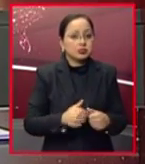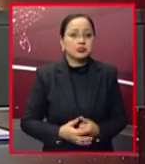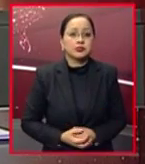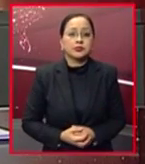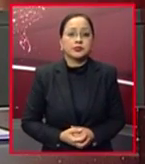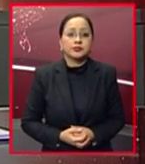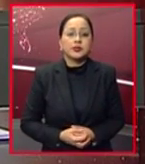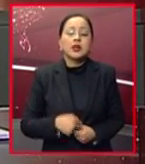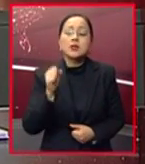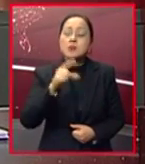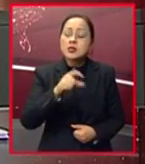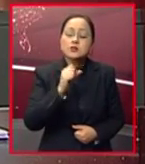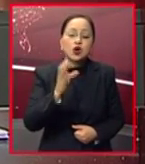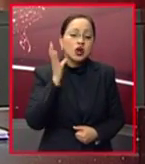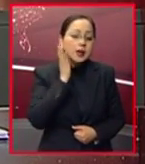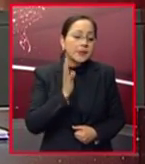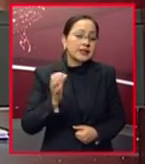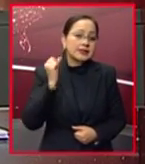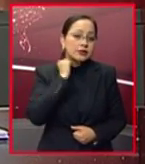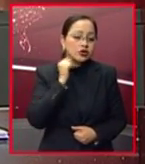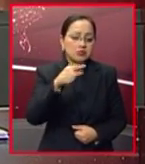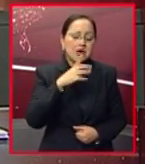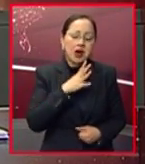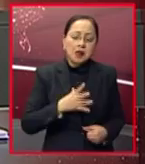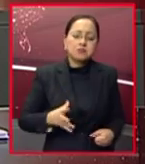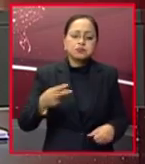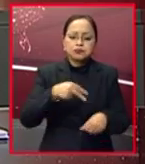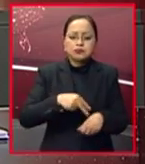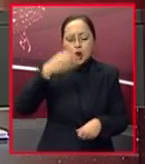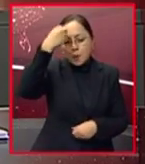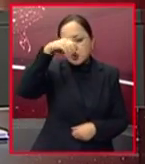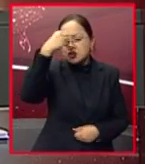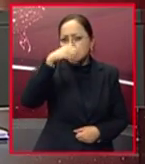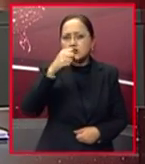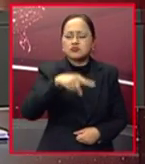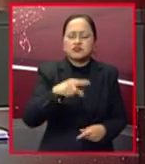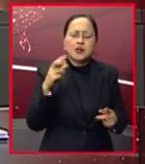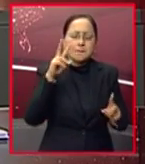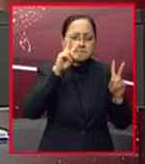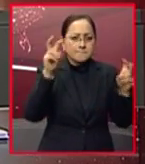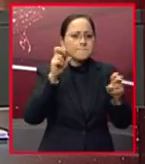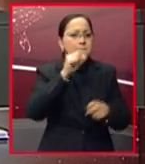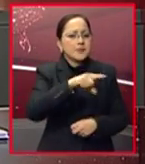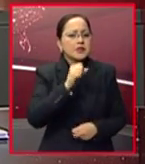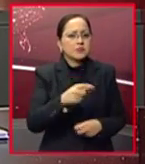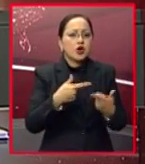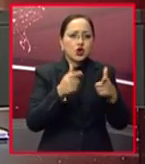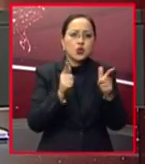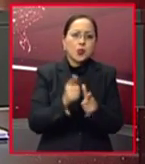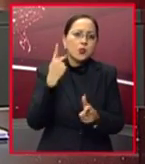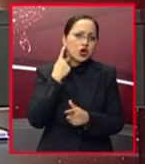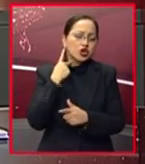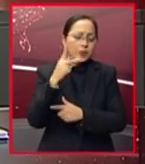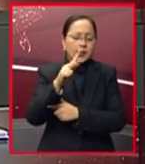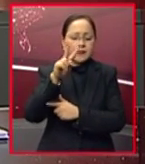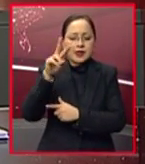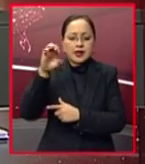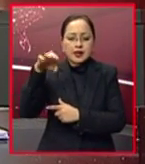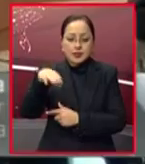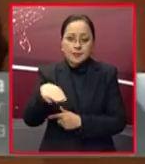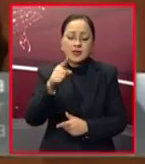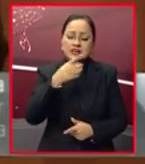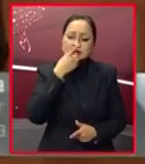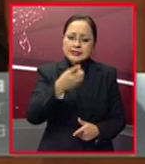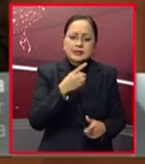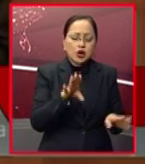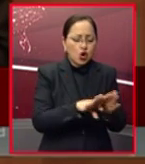igual manera, en el Senado de la República también se dieron posicionamientos sobre el mismo tema. Por el Partido Verde Ecologista, el senador Luis Armando Melgar destacó la